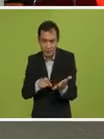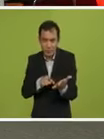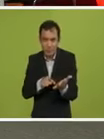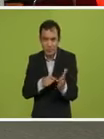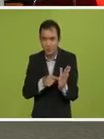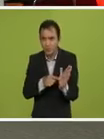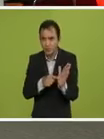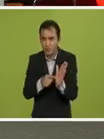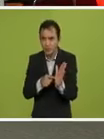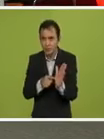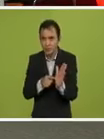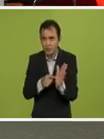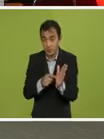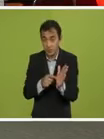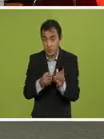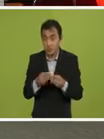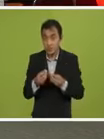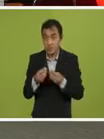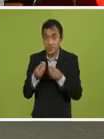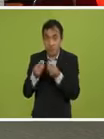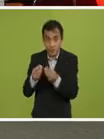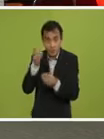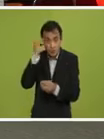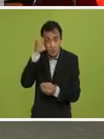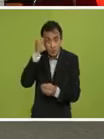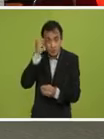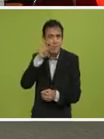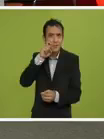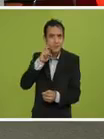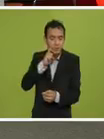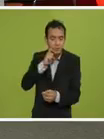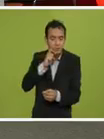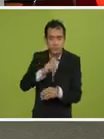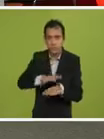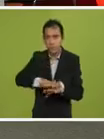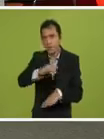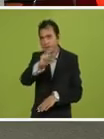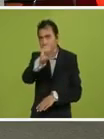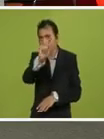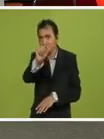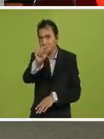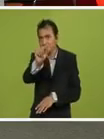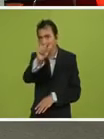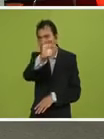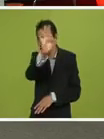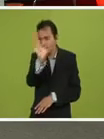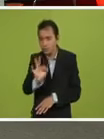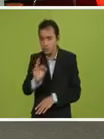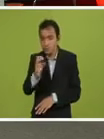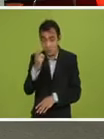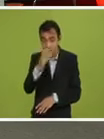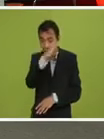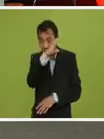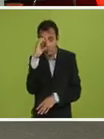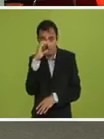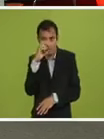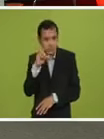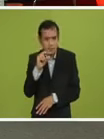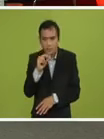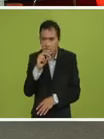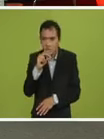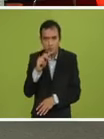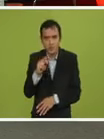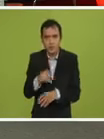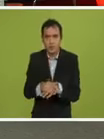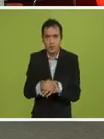ofrecen sexoservicios, más del 70% de las fotos que vienen en esas páginas no son de sexoservidoras, no son